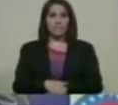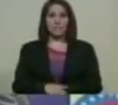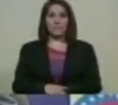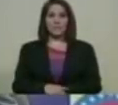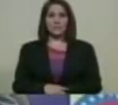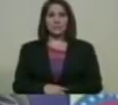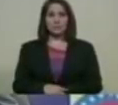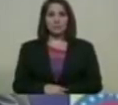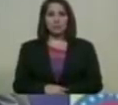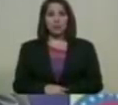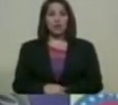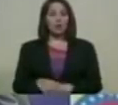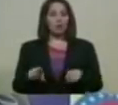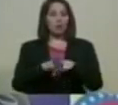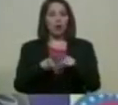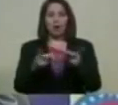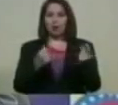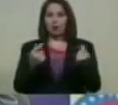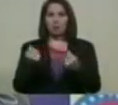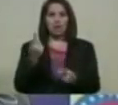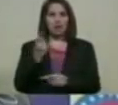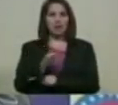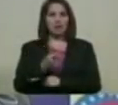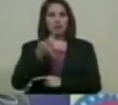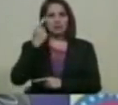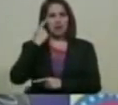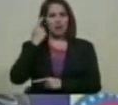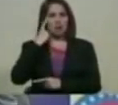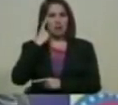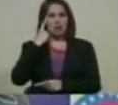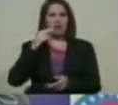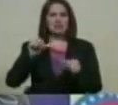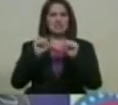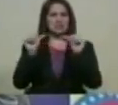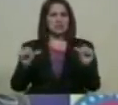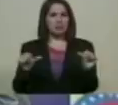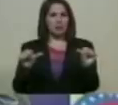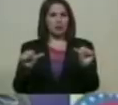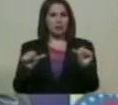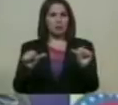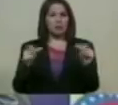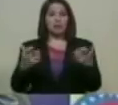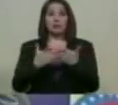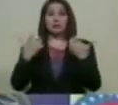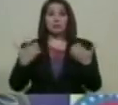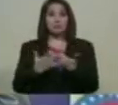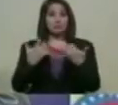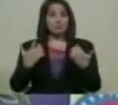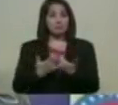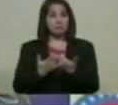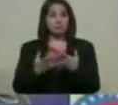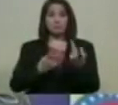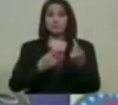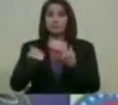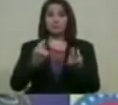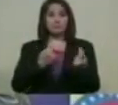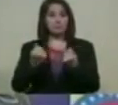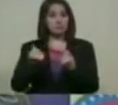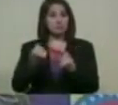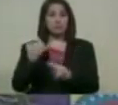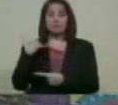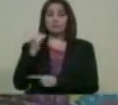hay que saber, y nosotros lo venimos denunciando, lo que es el sistema de guerra económica que se ha